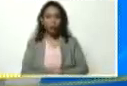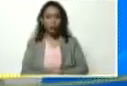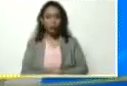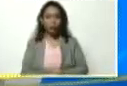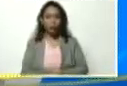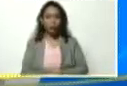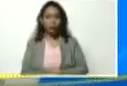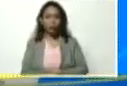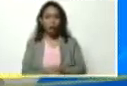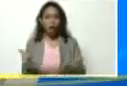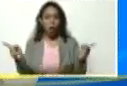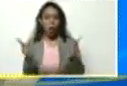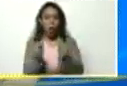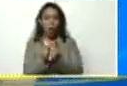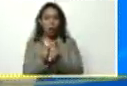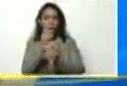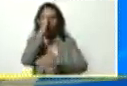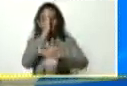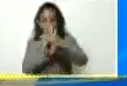cortas y humildes reflexiones,